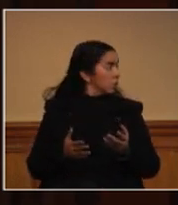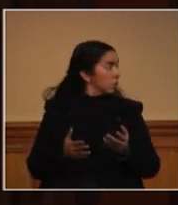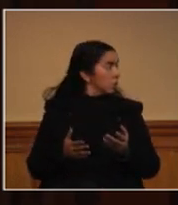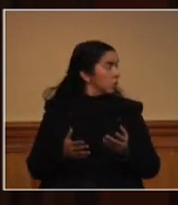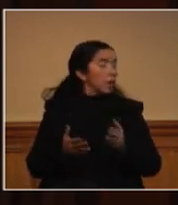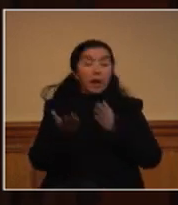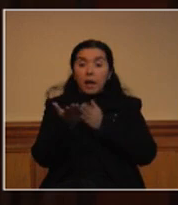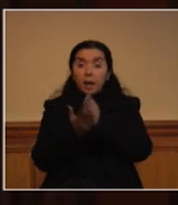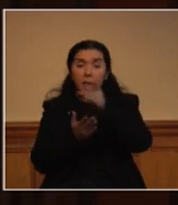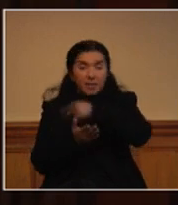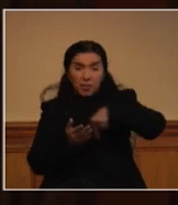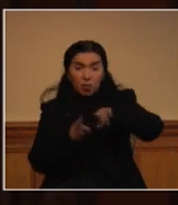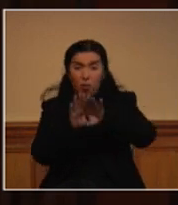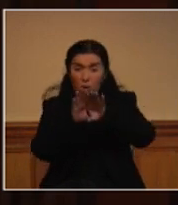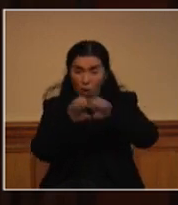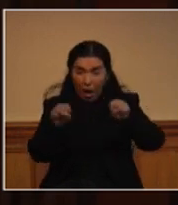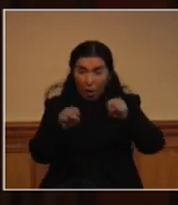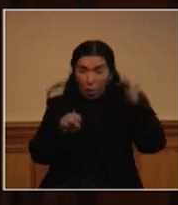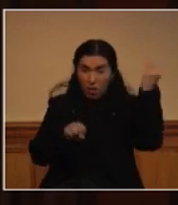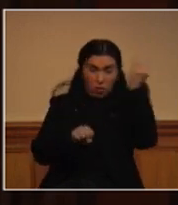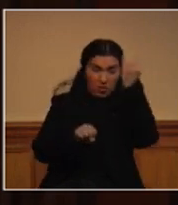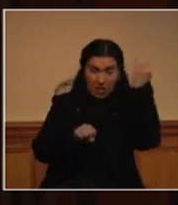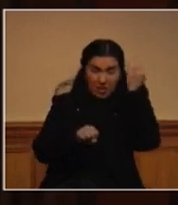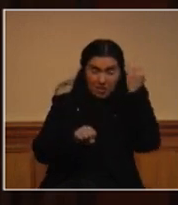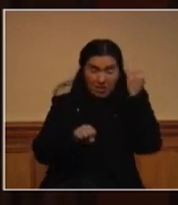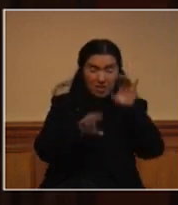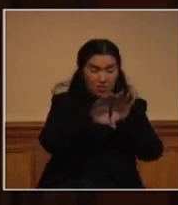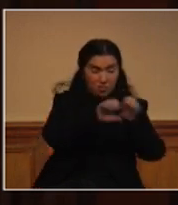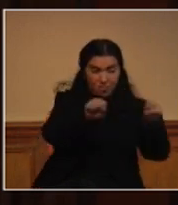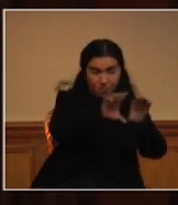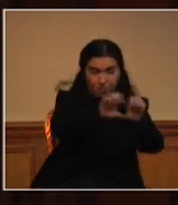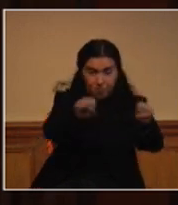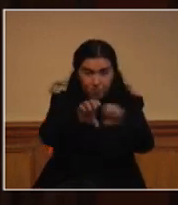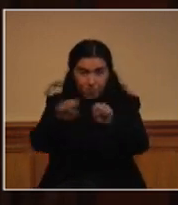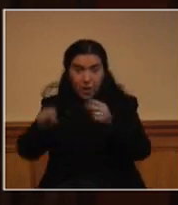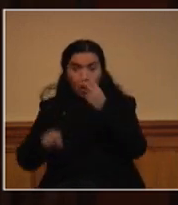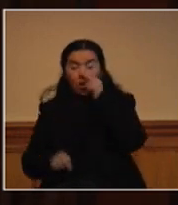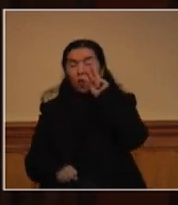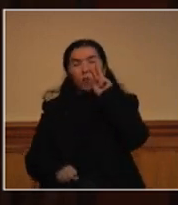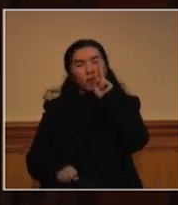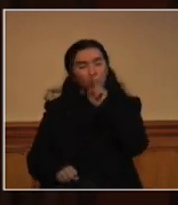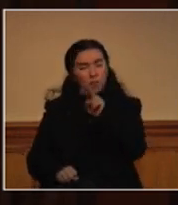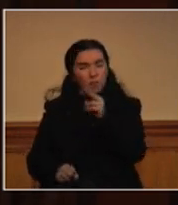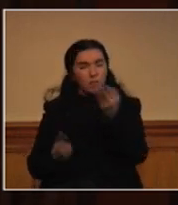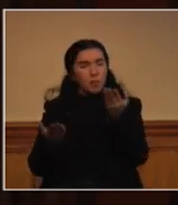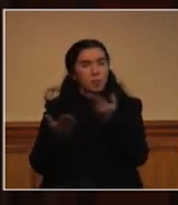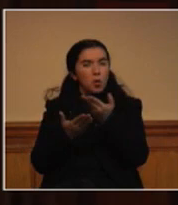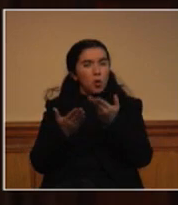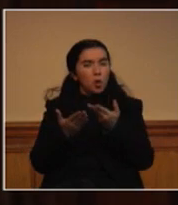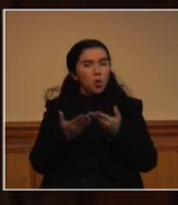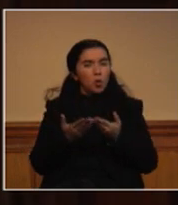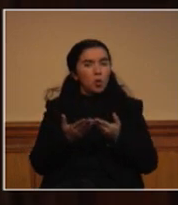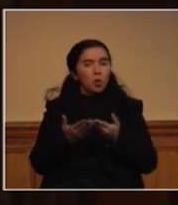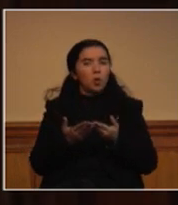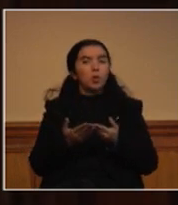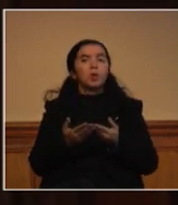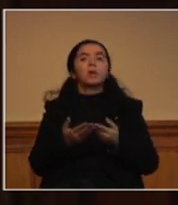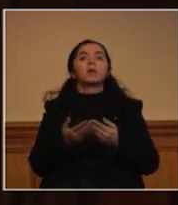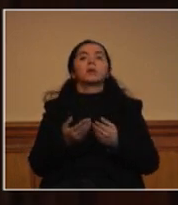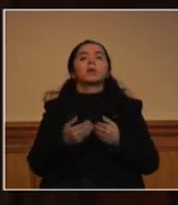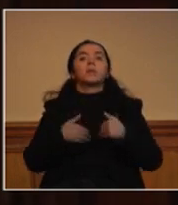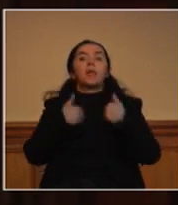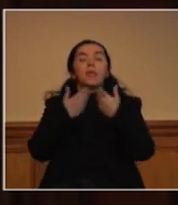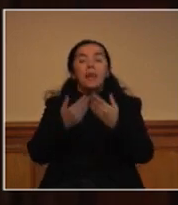A partir de todos estos acuerdos establecidos internacionalmente, vemos cómo la legislación ha facilitado y debe